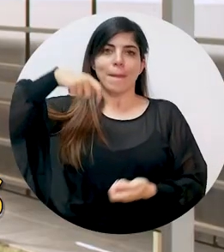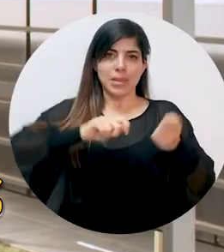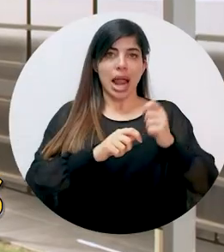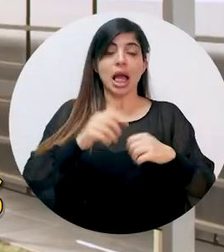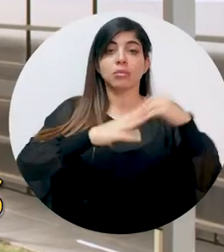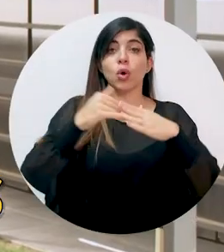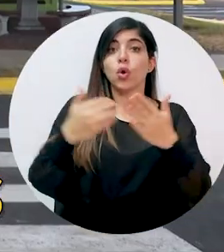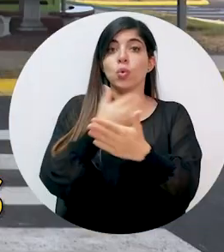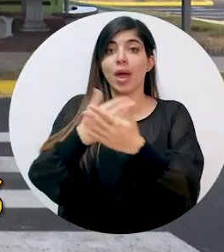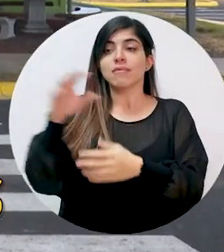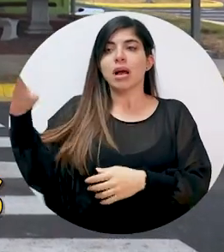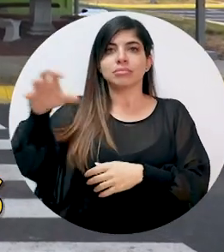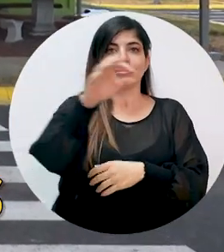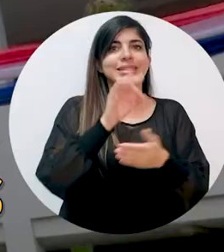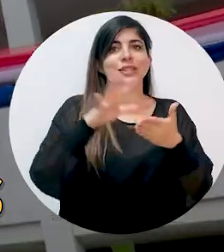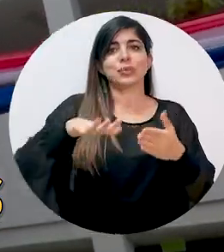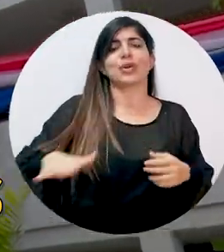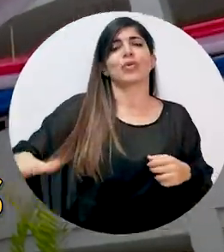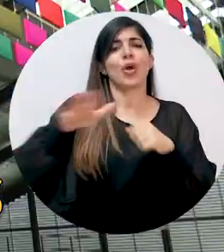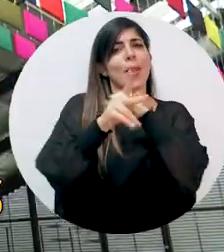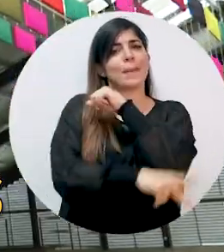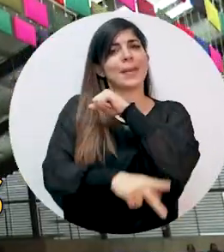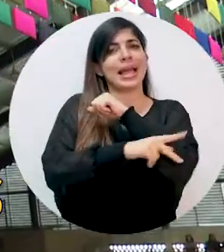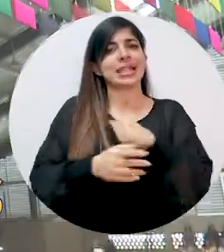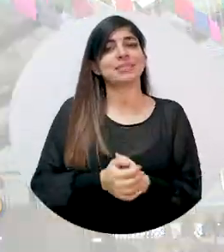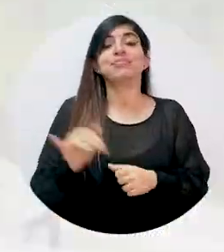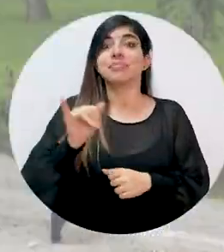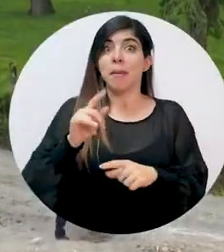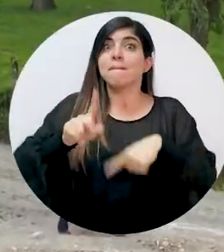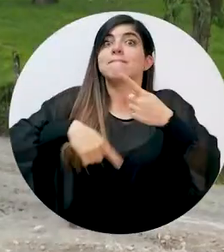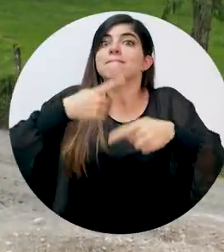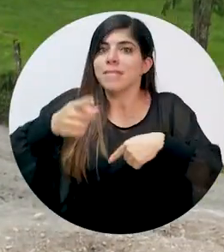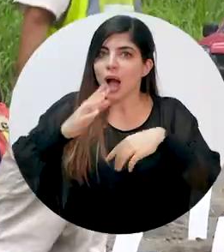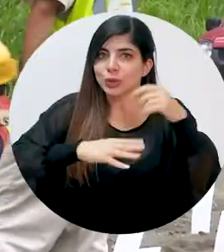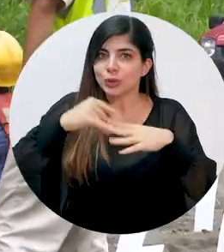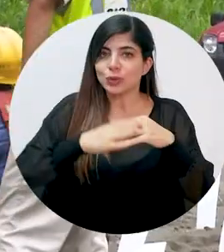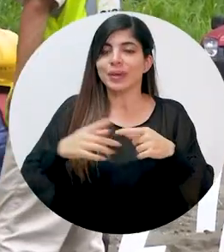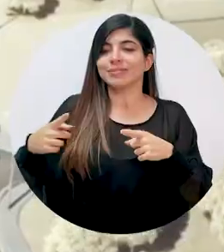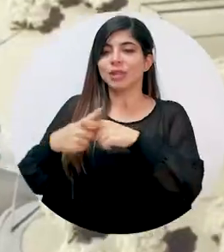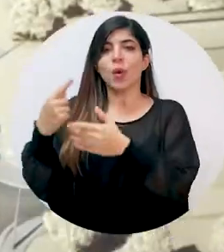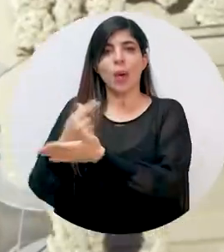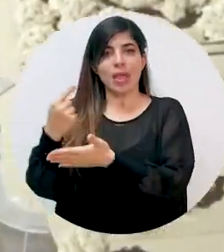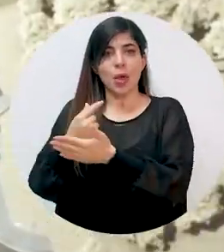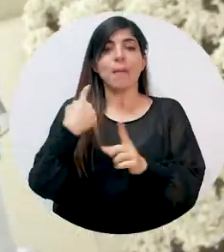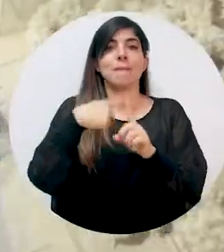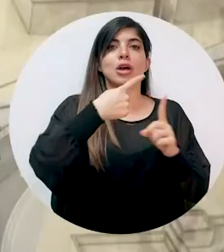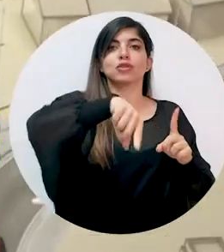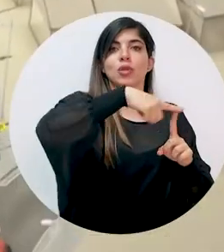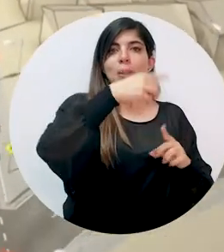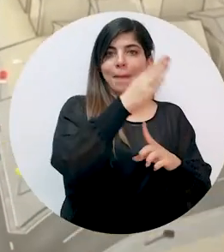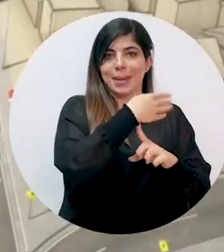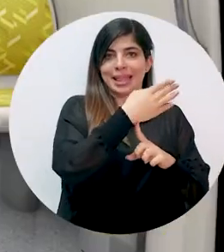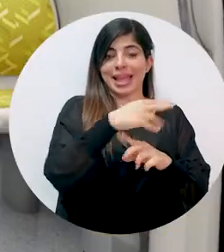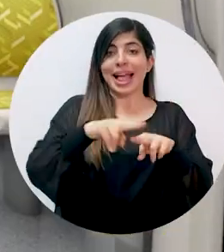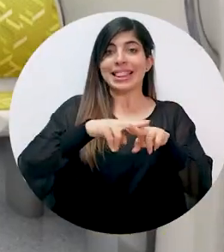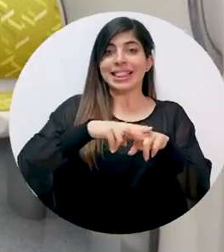Upala, mejoras y obra nueva en centros educativos en todo el país. Y vamos a ser capaces de construir intersección de Guadalupe y Rotonda